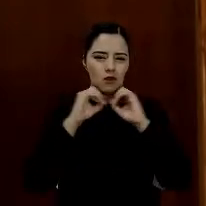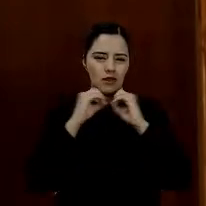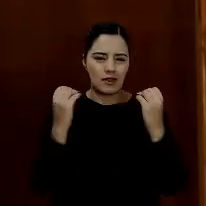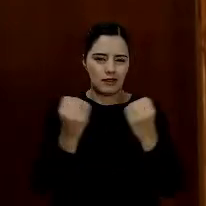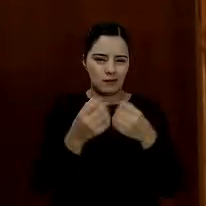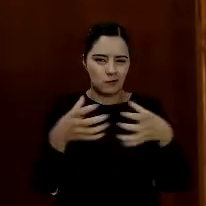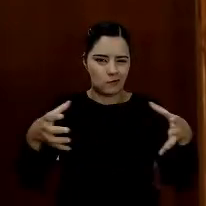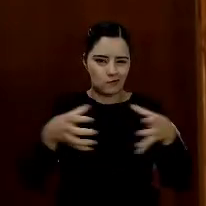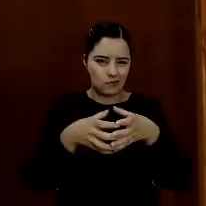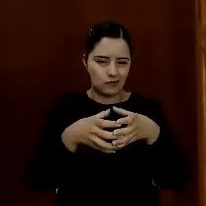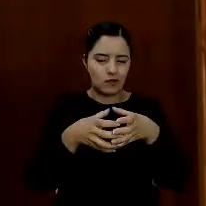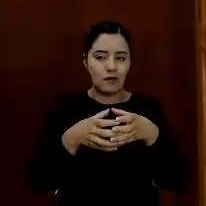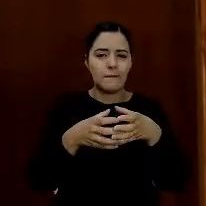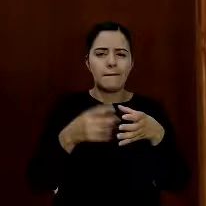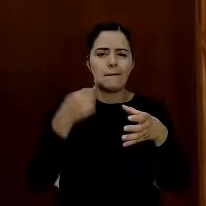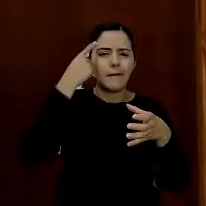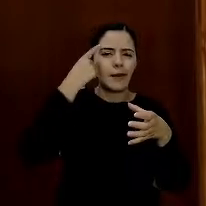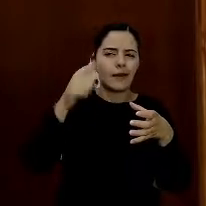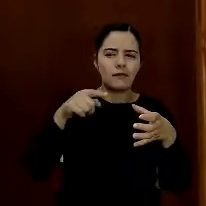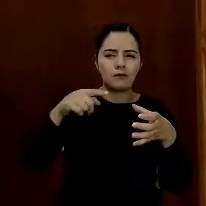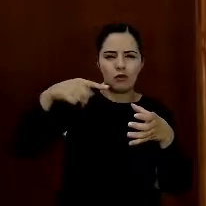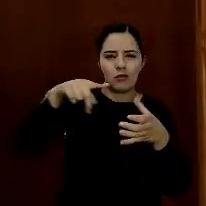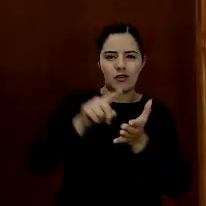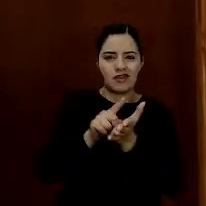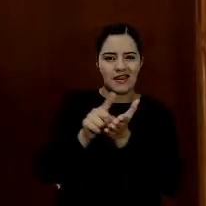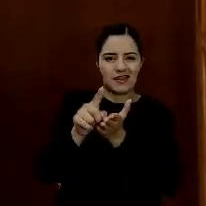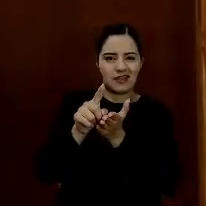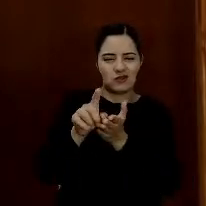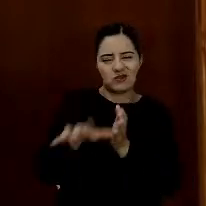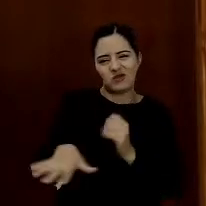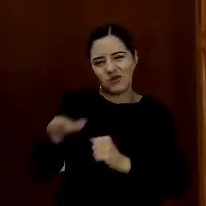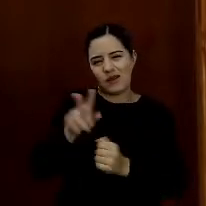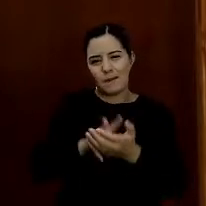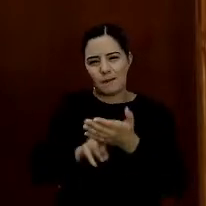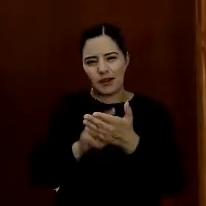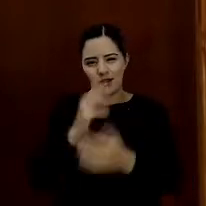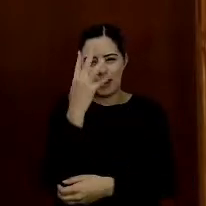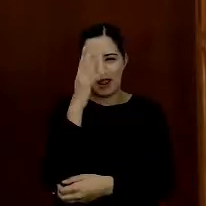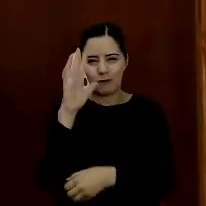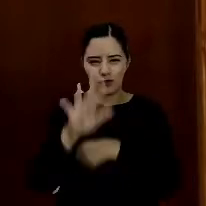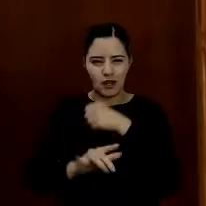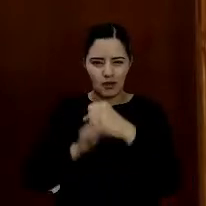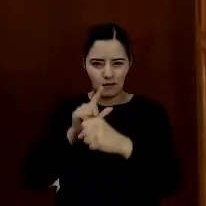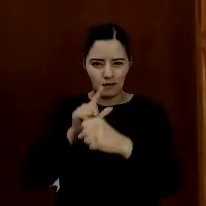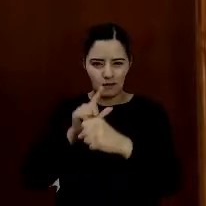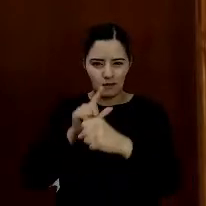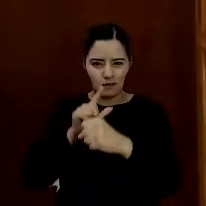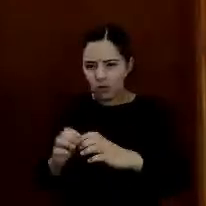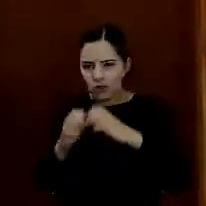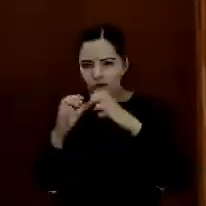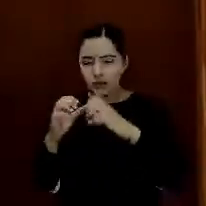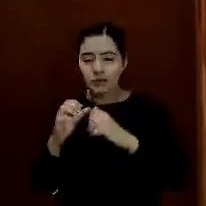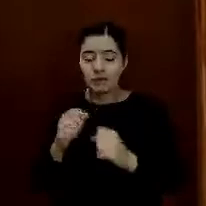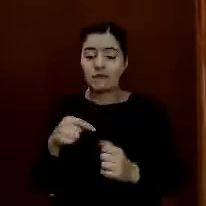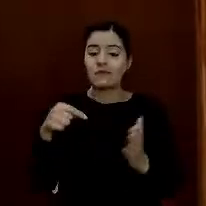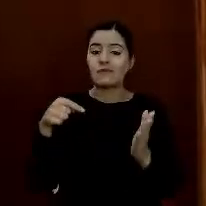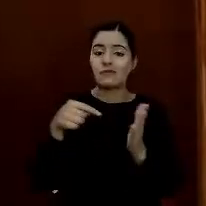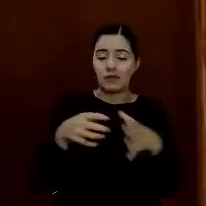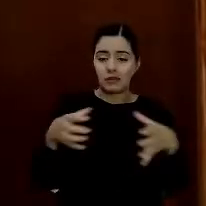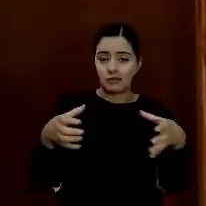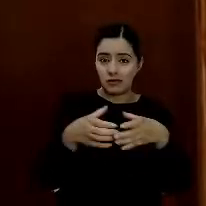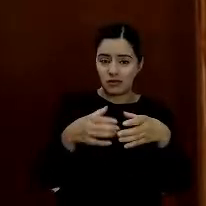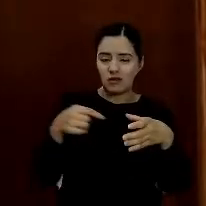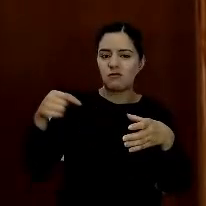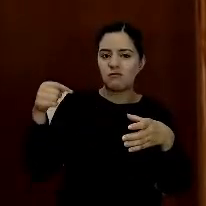naturaleza, que reconociendo el orden jurídico estatal, garantizará el respeto a los derechos de